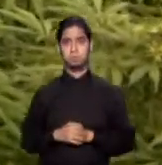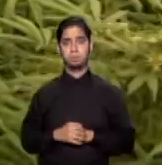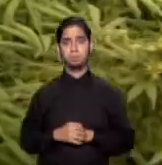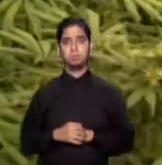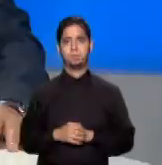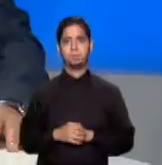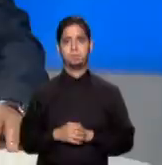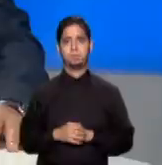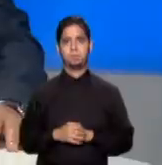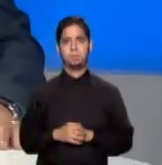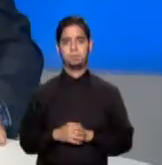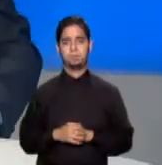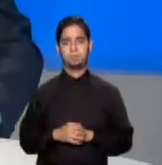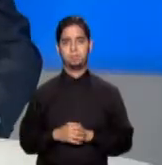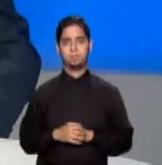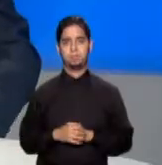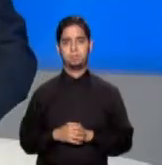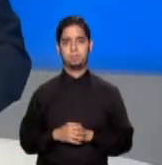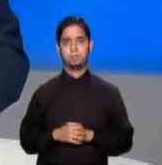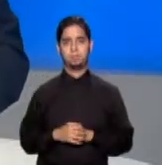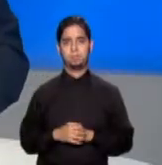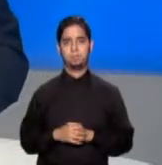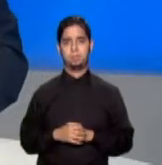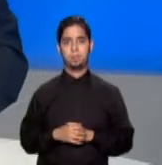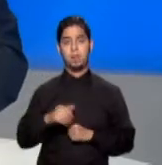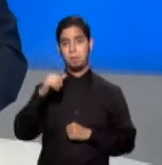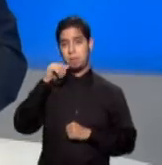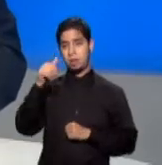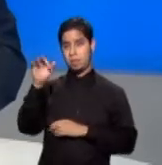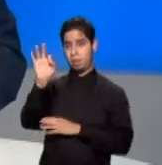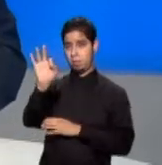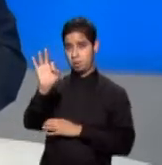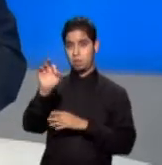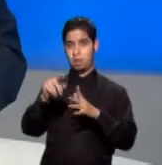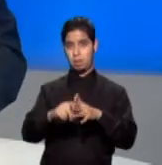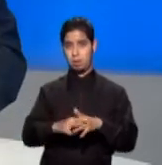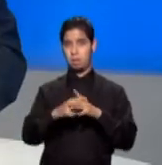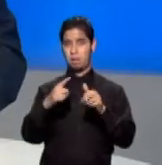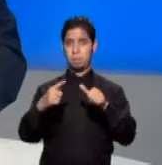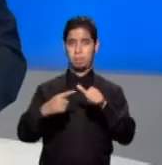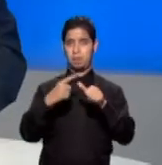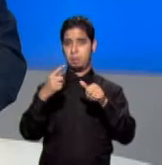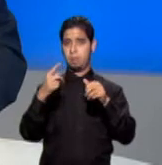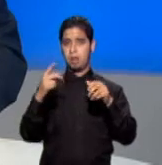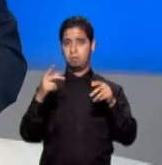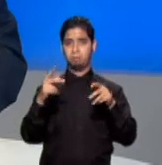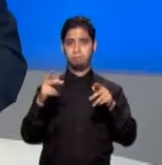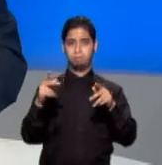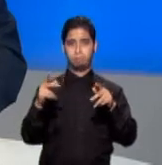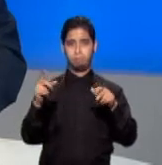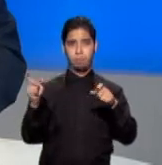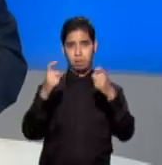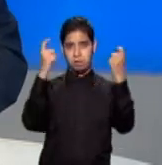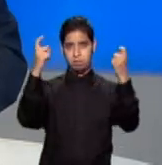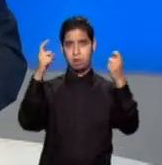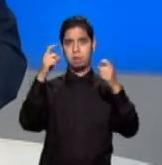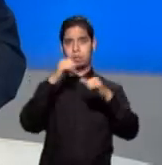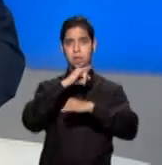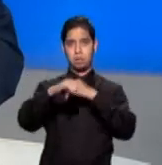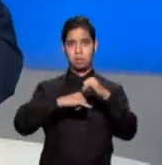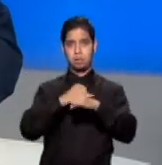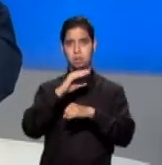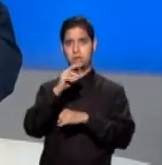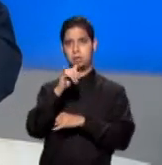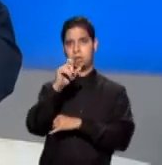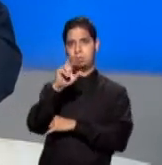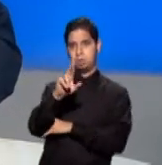24/7. Pasando a otras notas, desde mañana viernes inicia en la isla el primer festival anual de la International Chamber Orchestra de